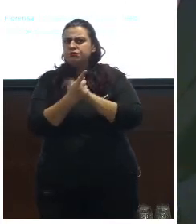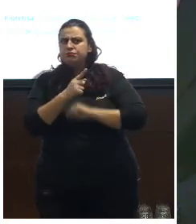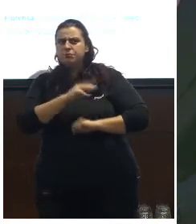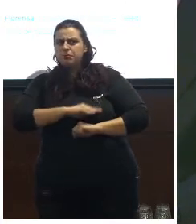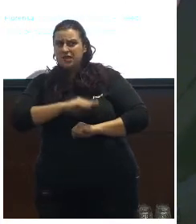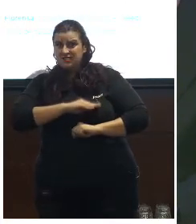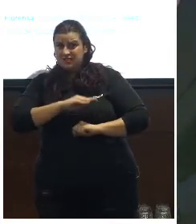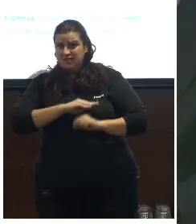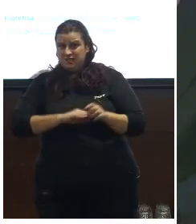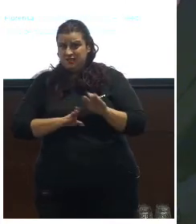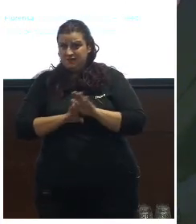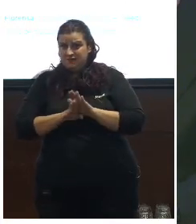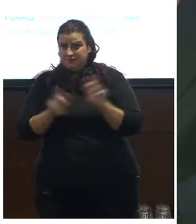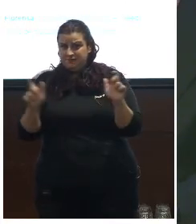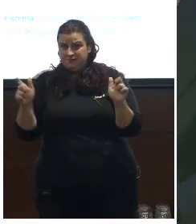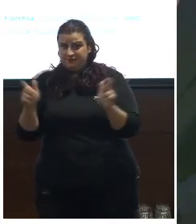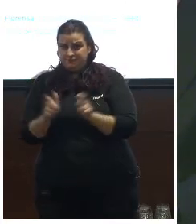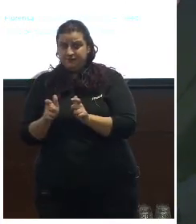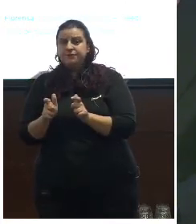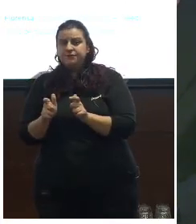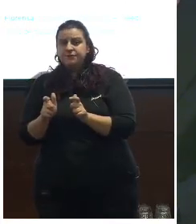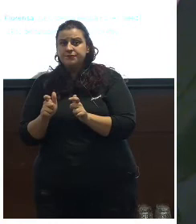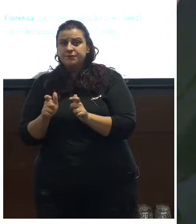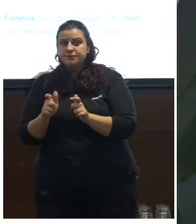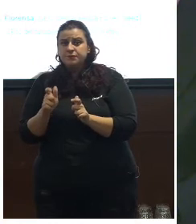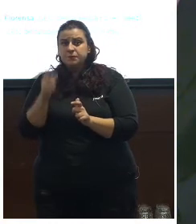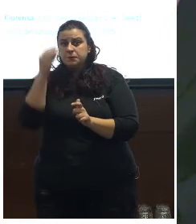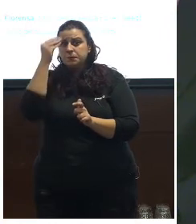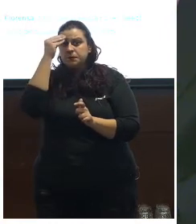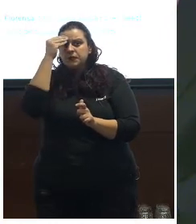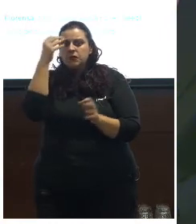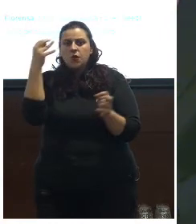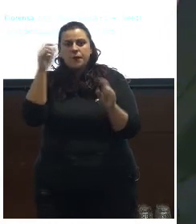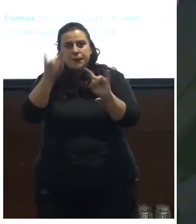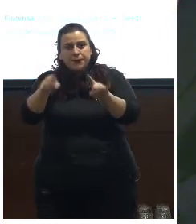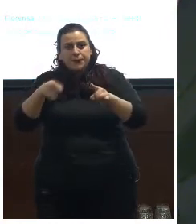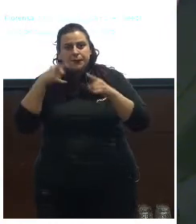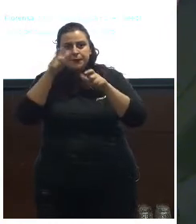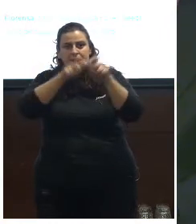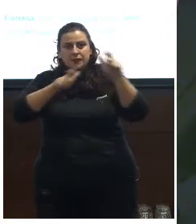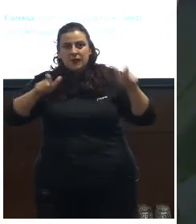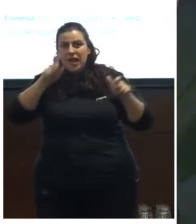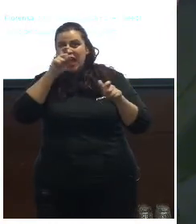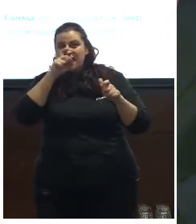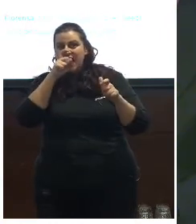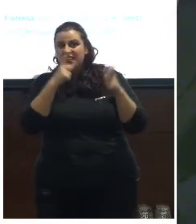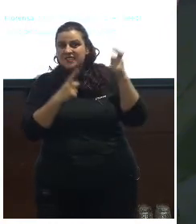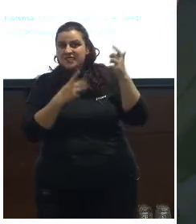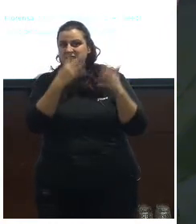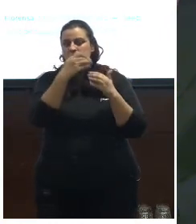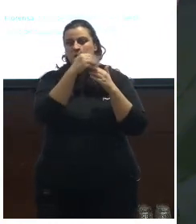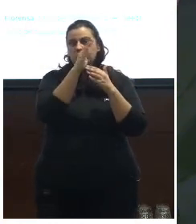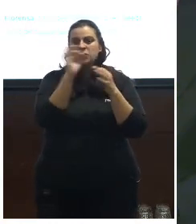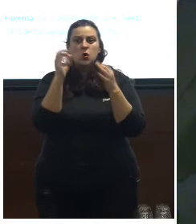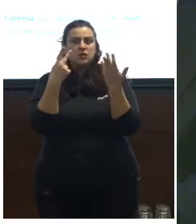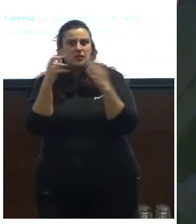los próximos, vienen y deberían poder venir públicos mayores de 64 años y 70 años, poblaciones